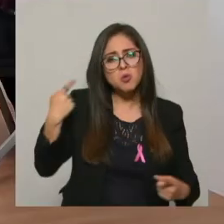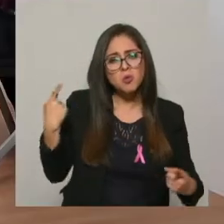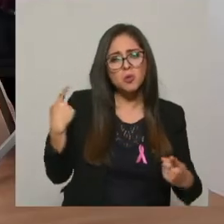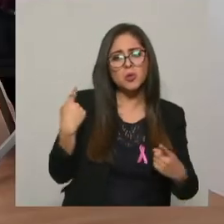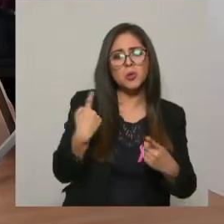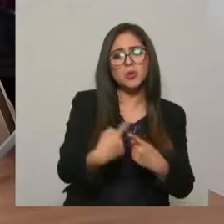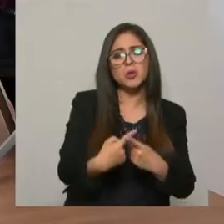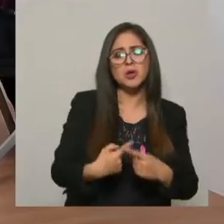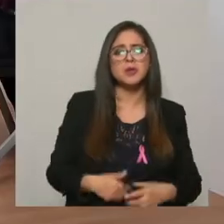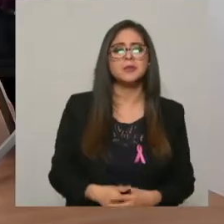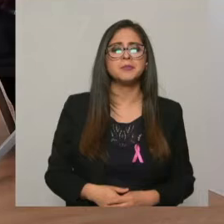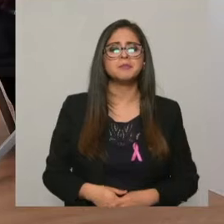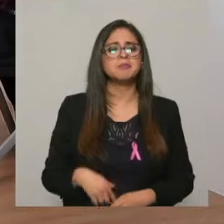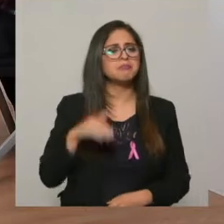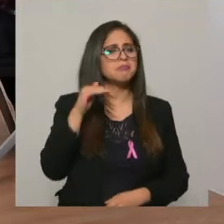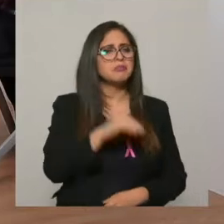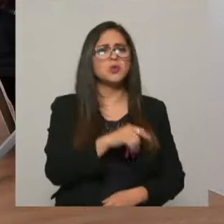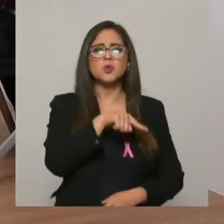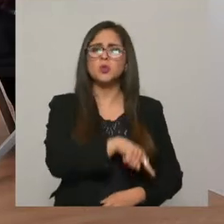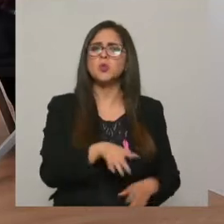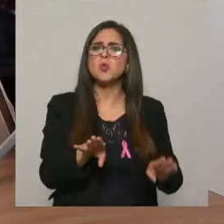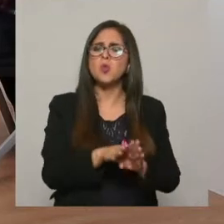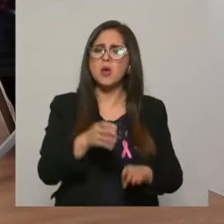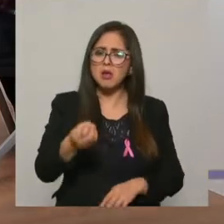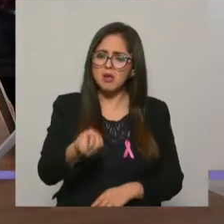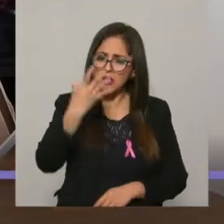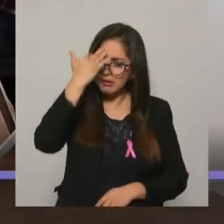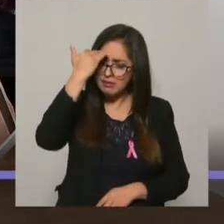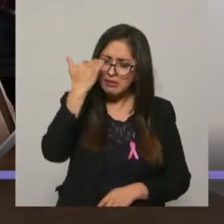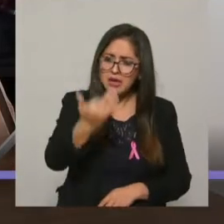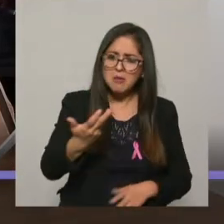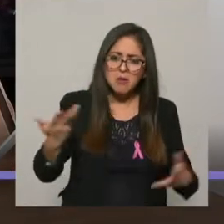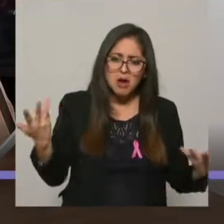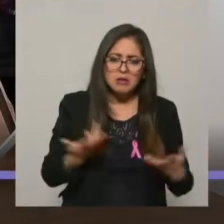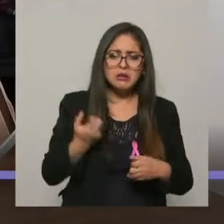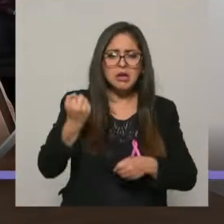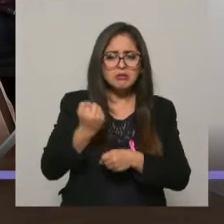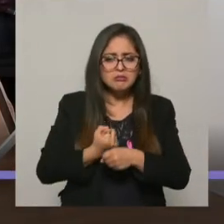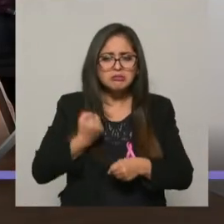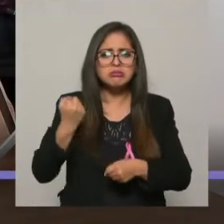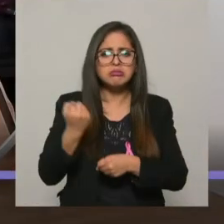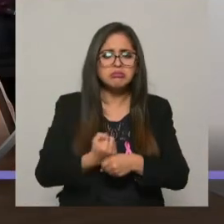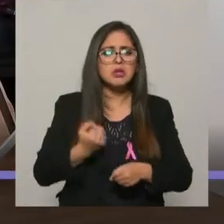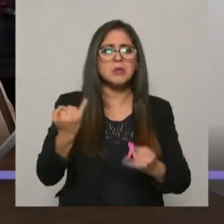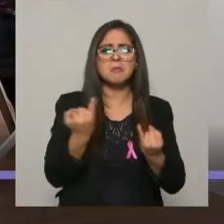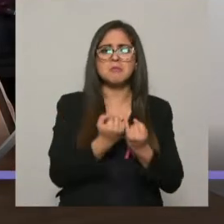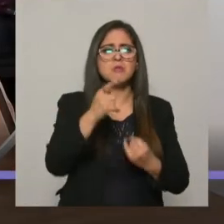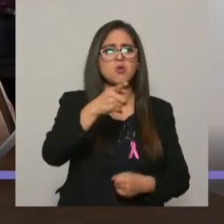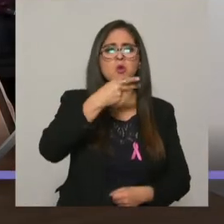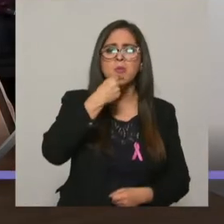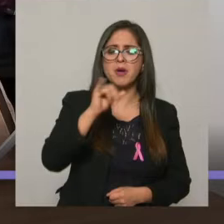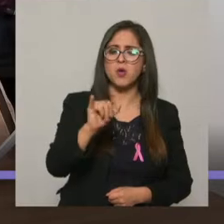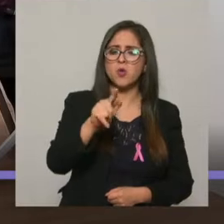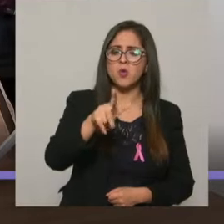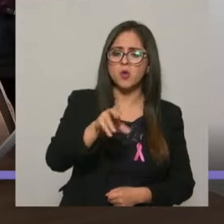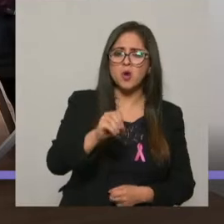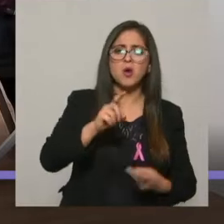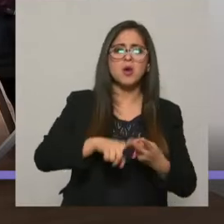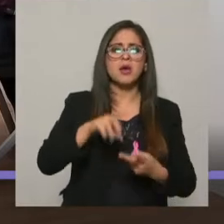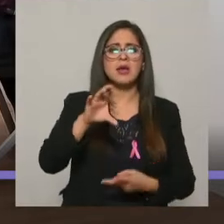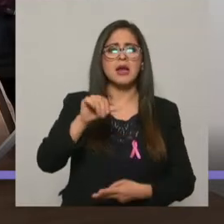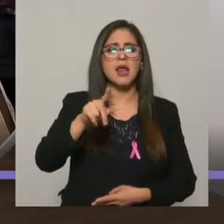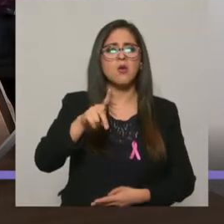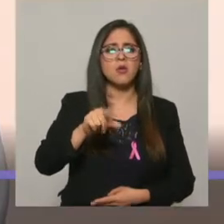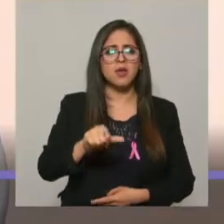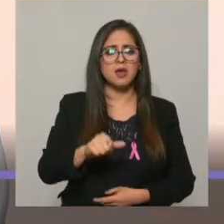te lleva a ti haber ensayado y haberte hecho del personaje, igual a tus compañeros que vimos en escena, Julio Ibarra y a Claudia Pastrana?